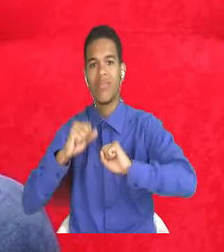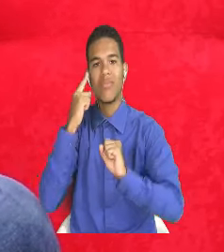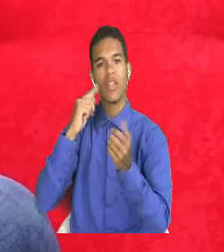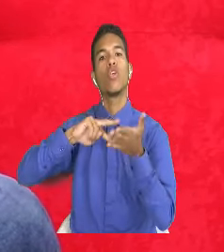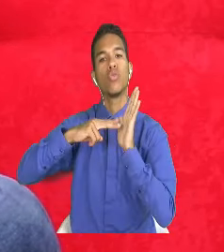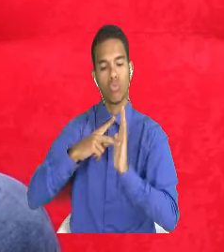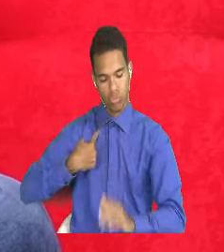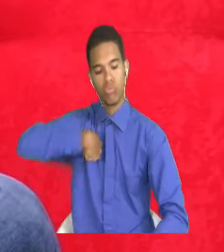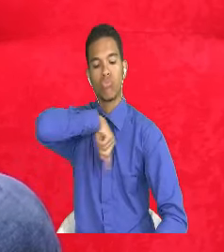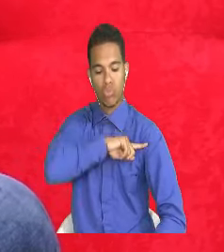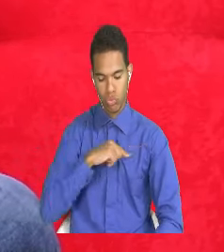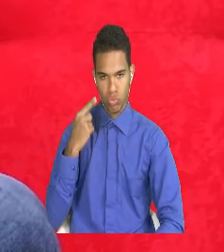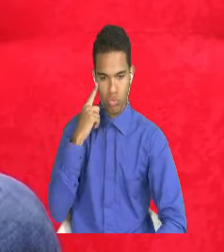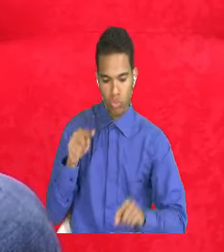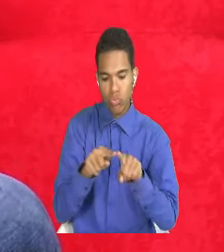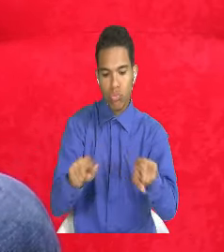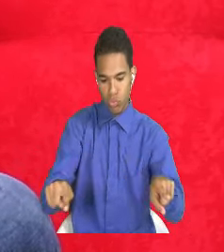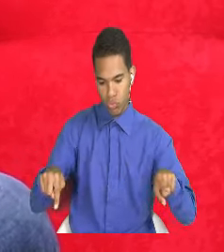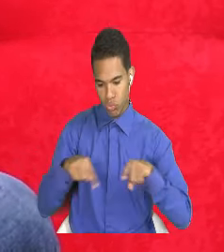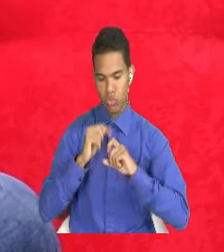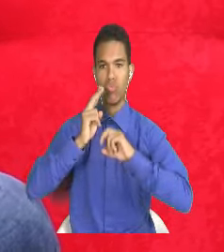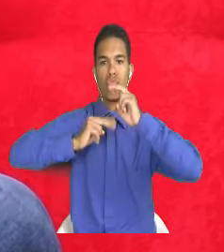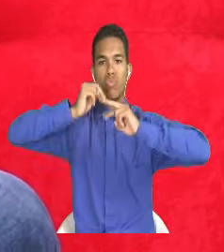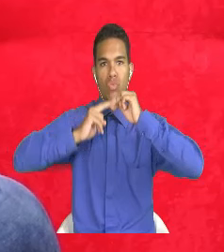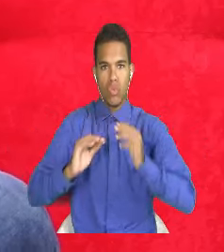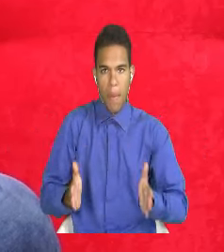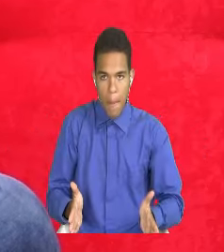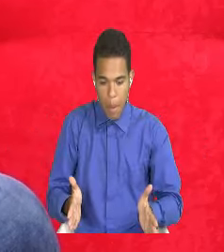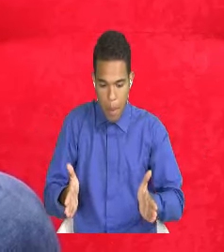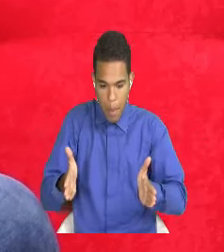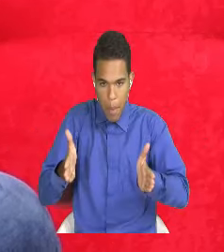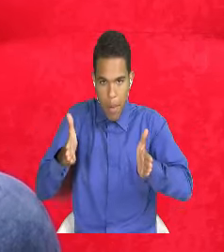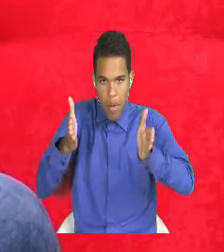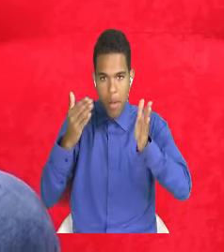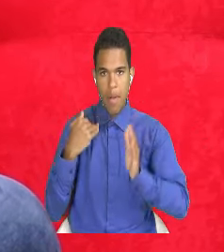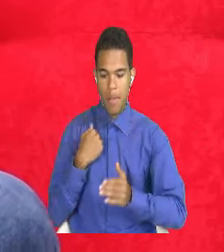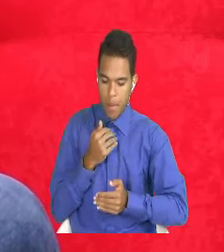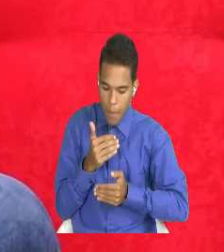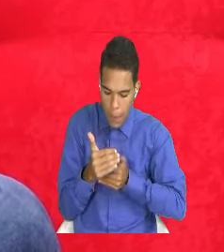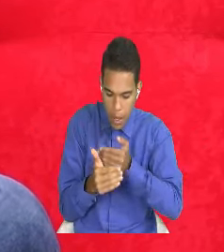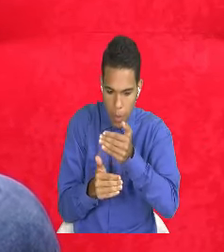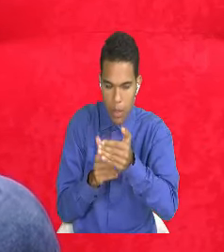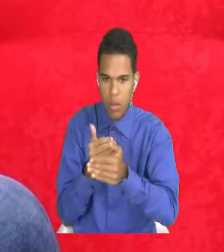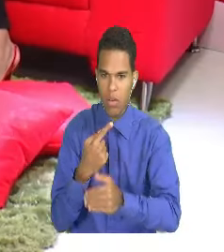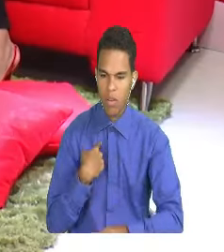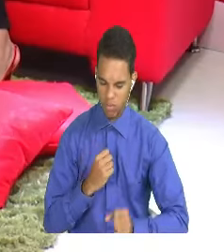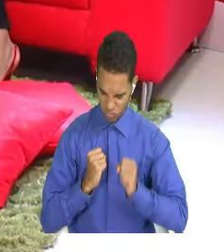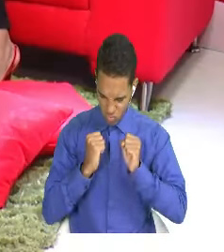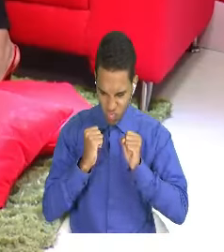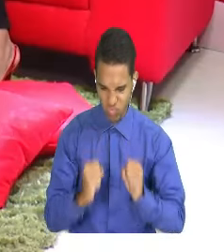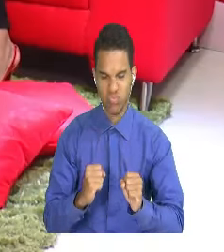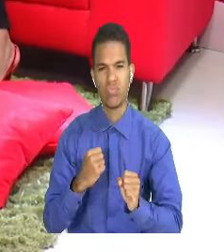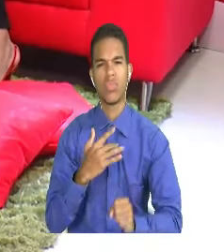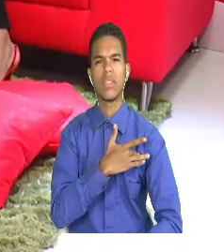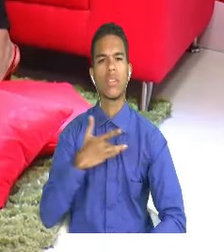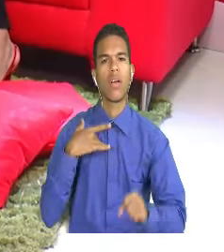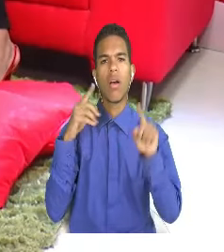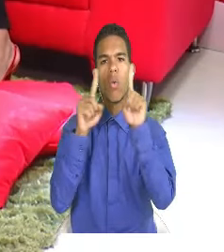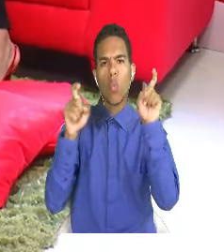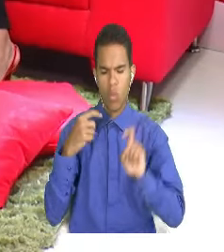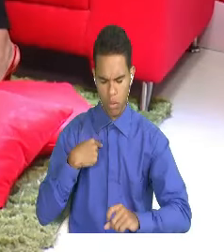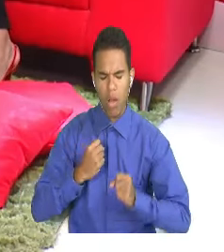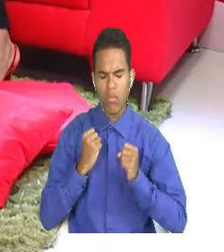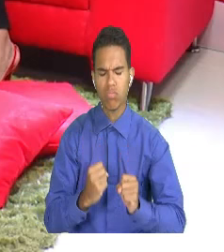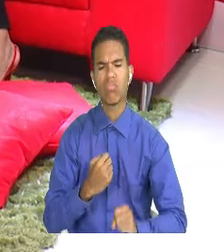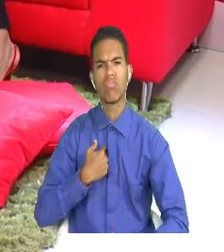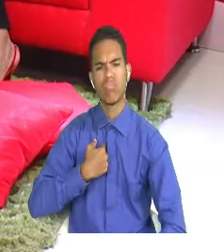clínica, pero estamos preparados para lo que se viene en salud en Barranca. Bueno, hay algo muy importante para destacar de